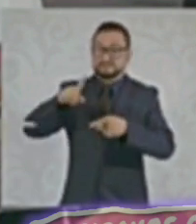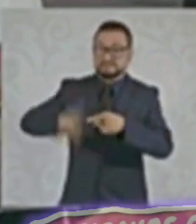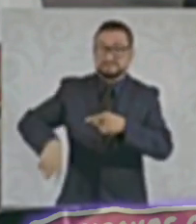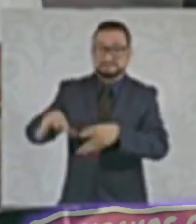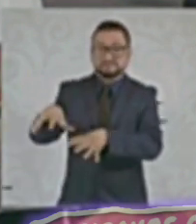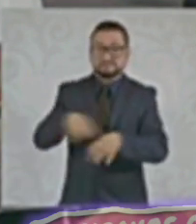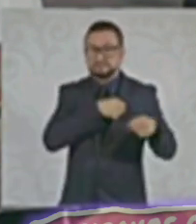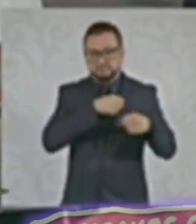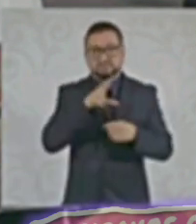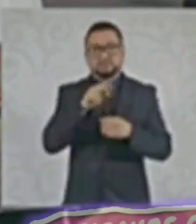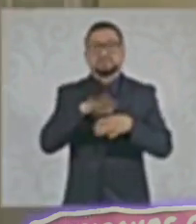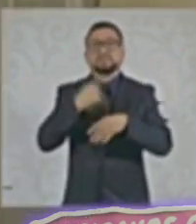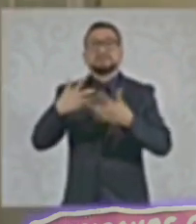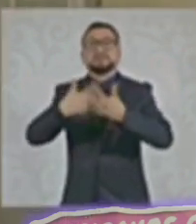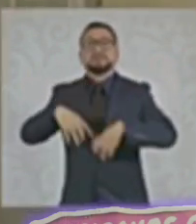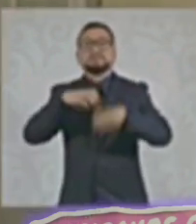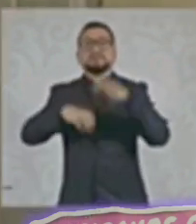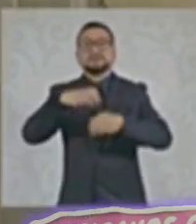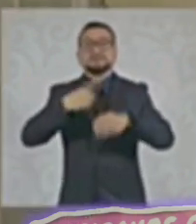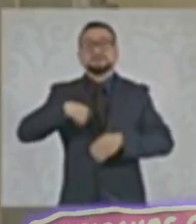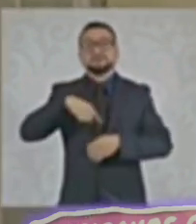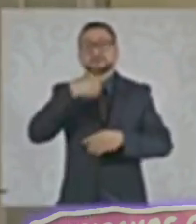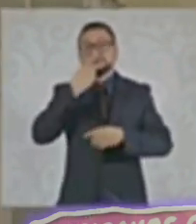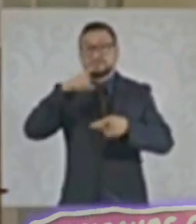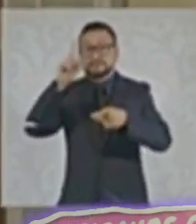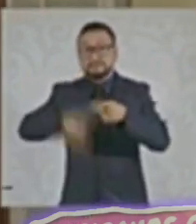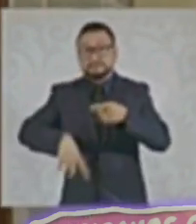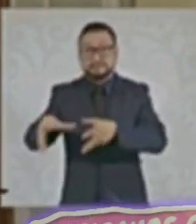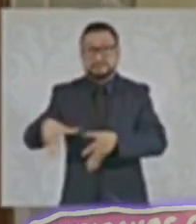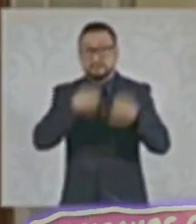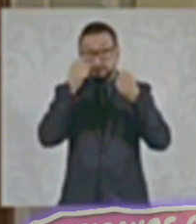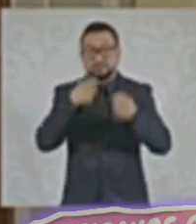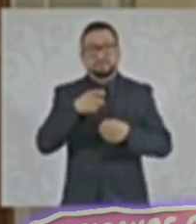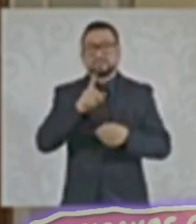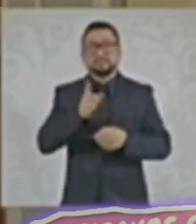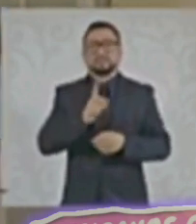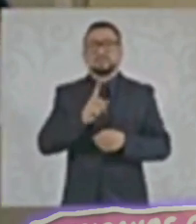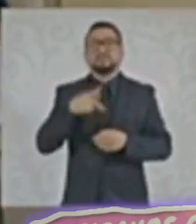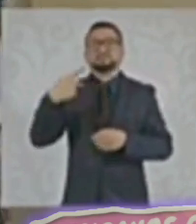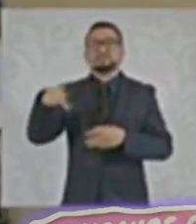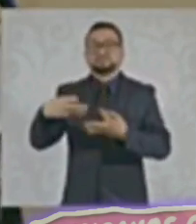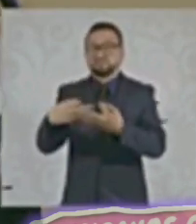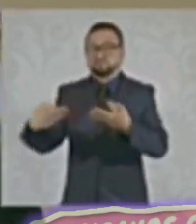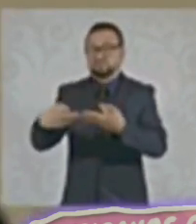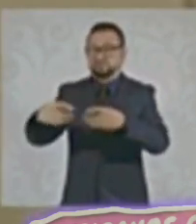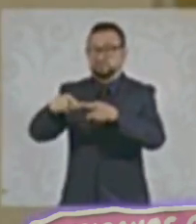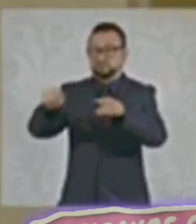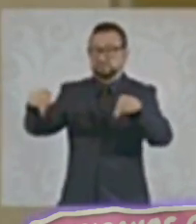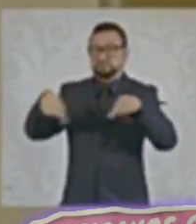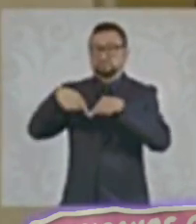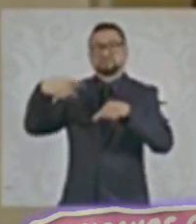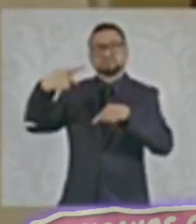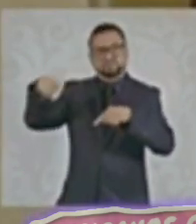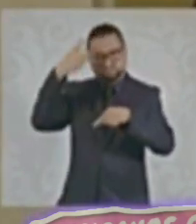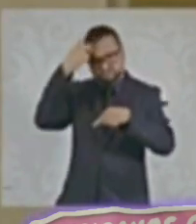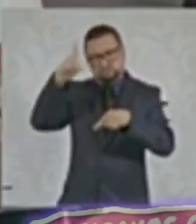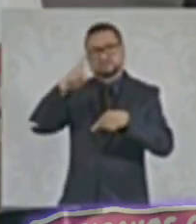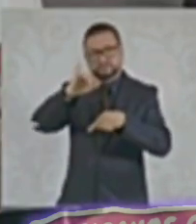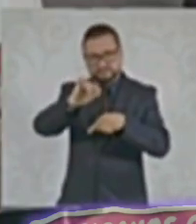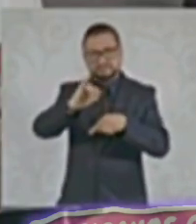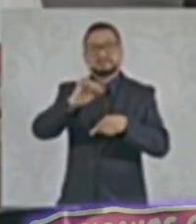porque la empresa Calica está diciendo que le estamos expropiando. No, no estamos expropiando. Su terreno sigue siendo de ellos. Lo único que sí